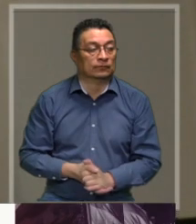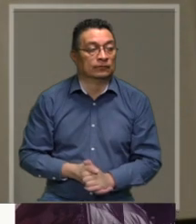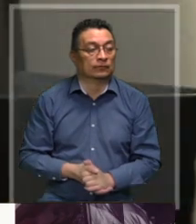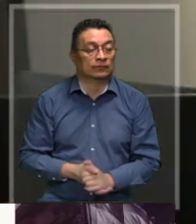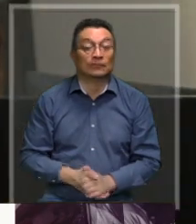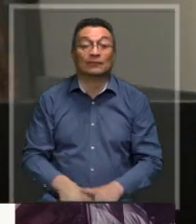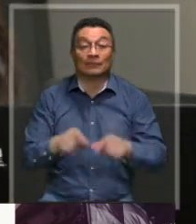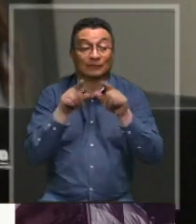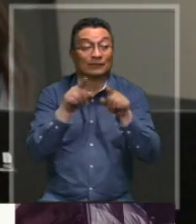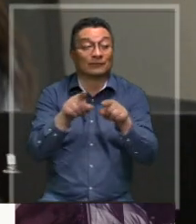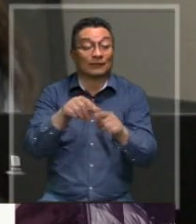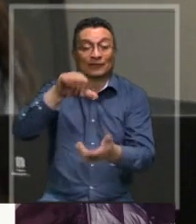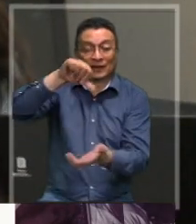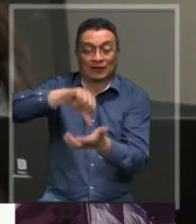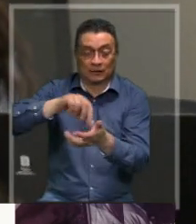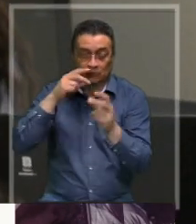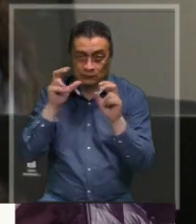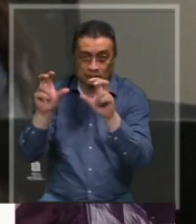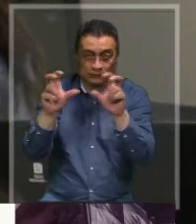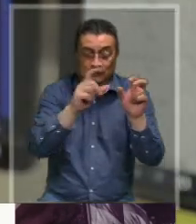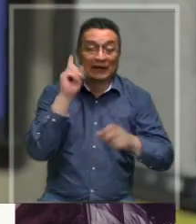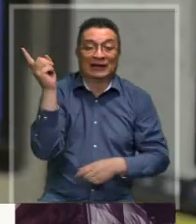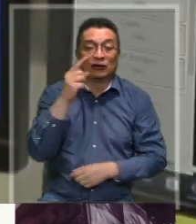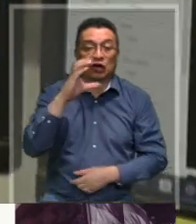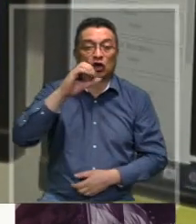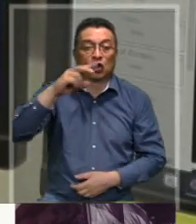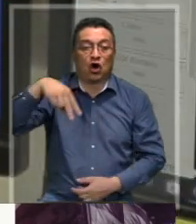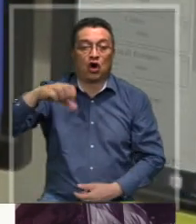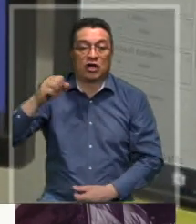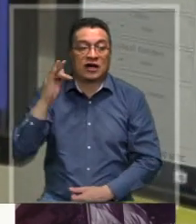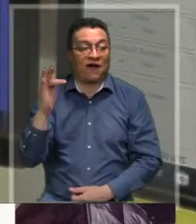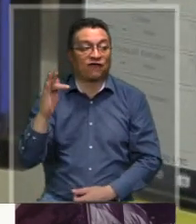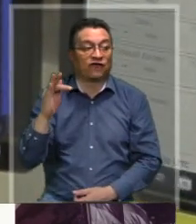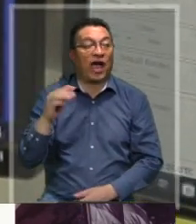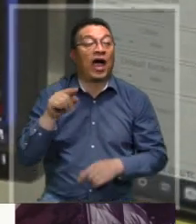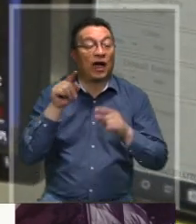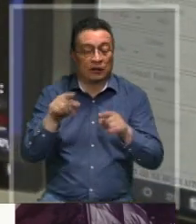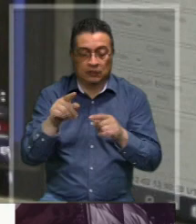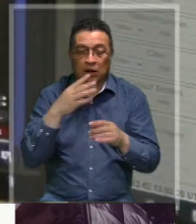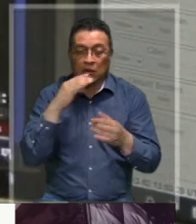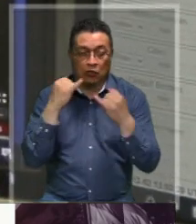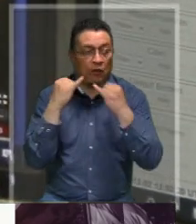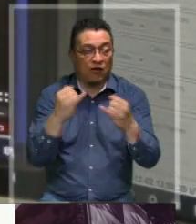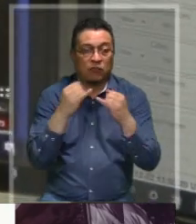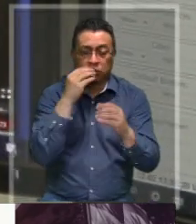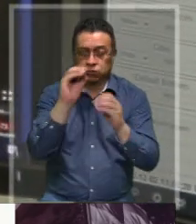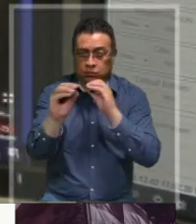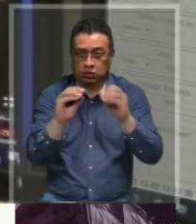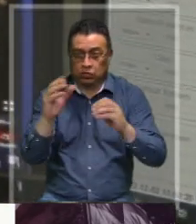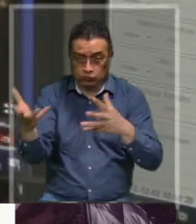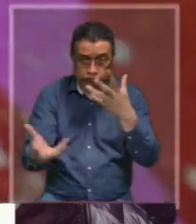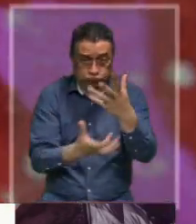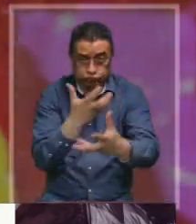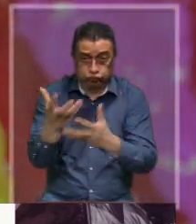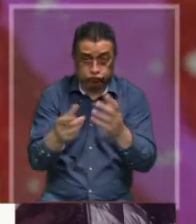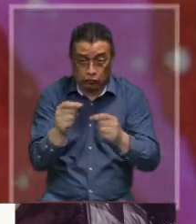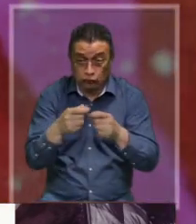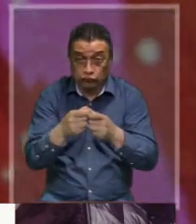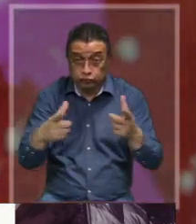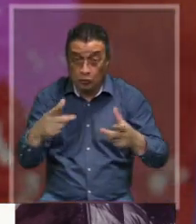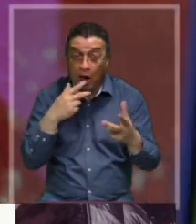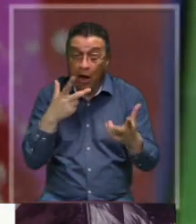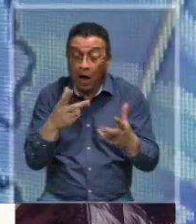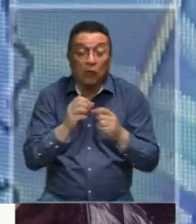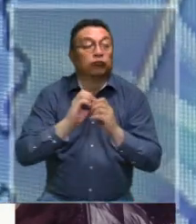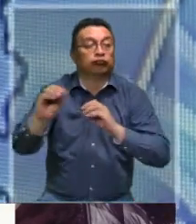Esta es la Central de Monitoreo Nacional de CONAF. Acá se comienzan a levantar las alarmas cada vez que un incendio forestal se torna